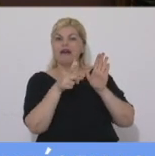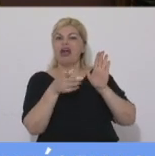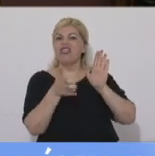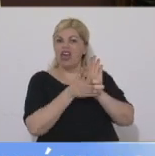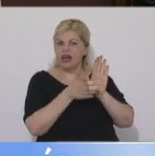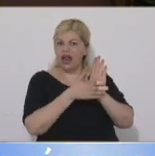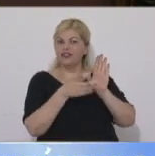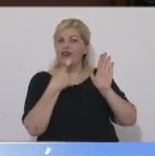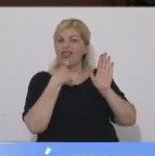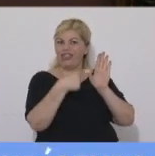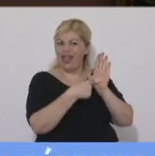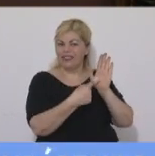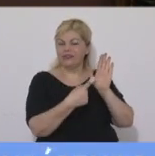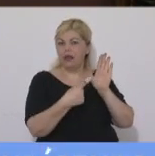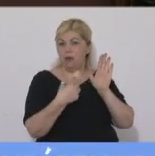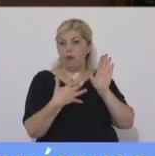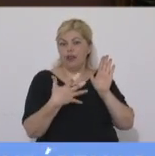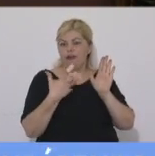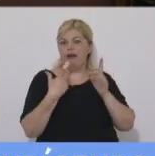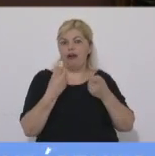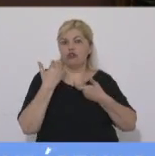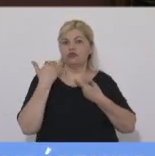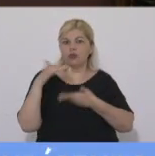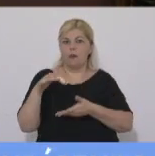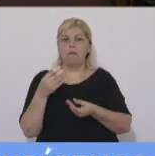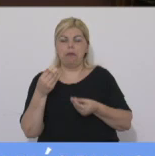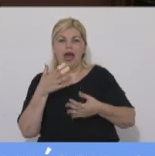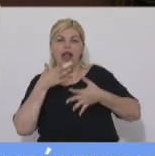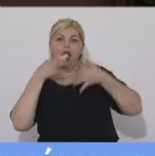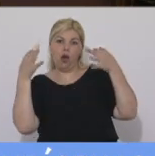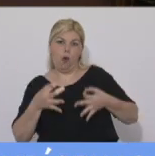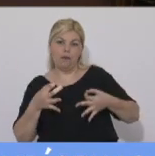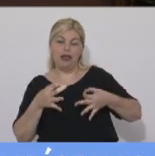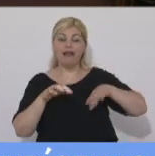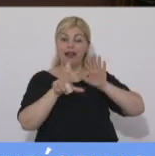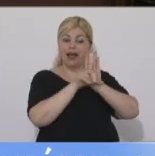se puedan cumplir efectivamente. La ley prevé